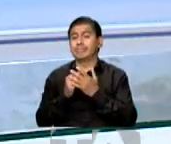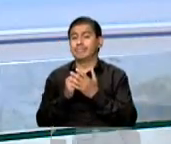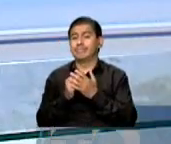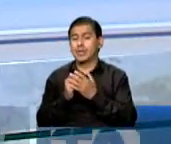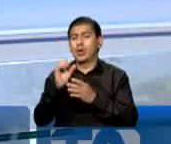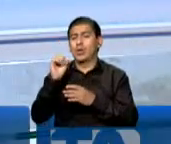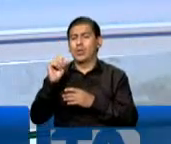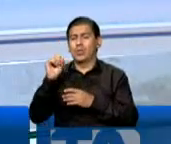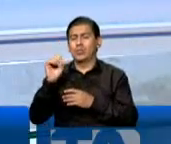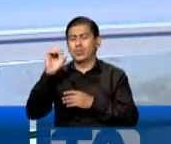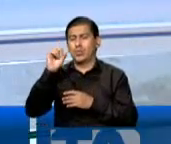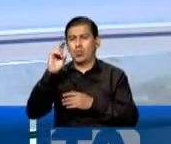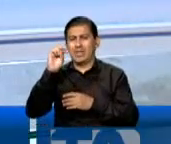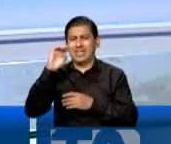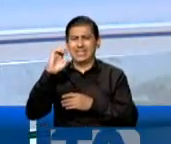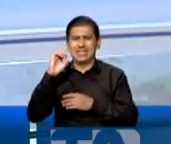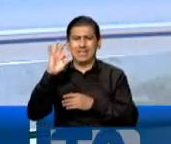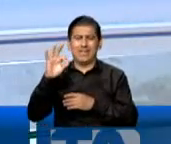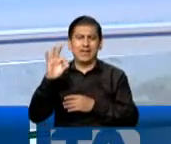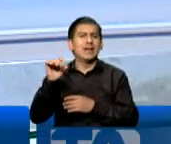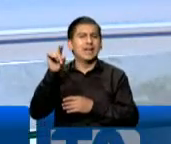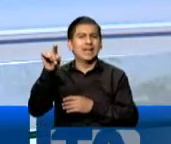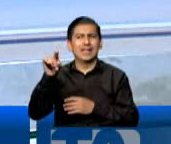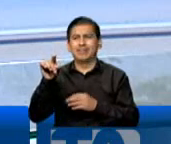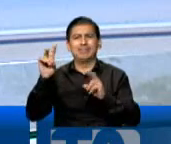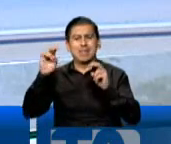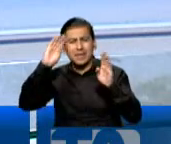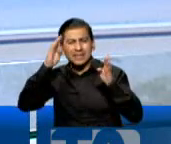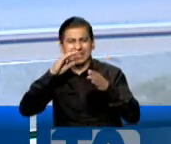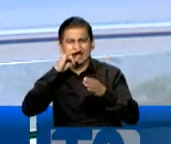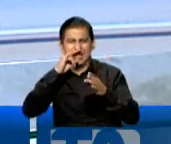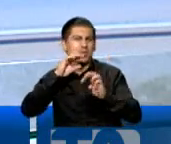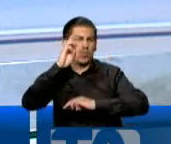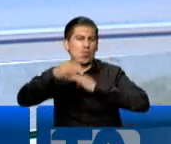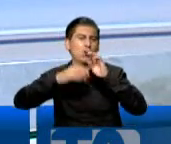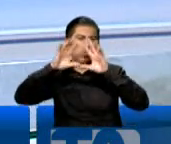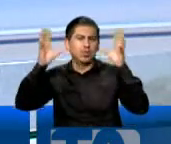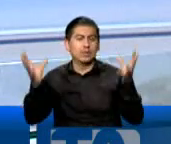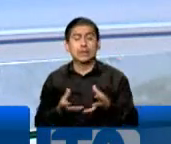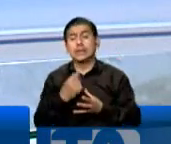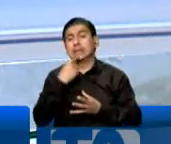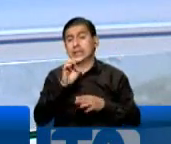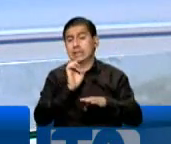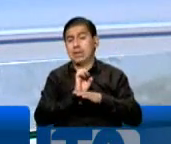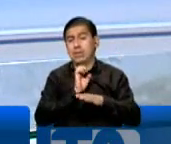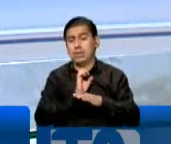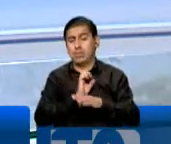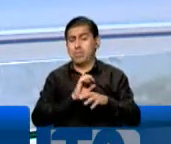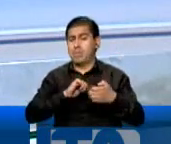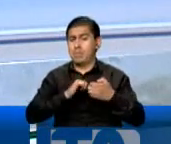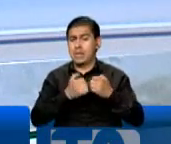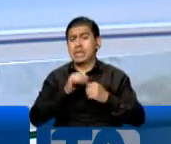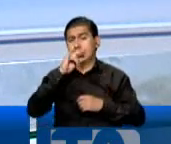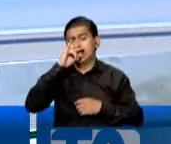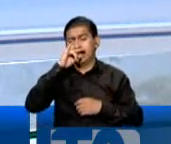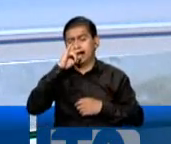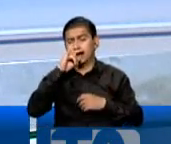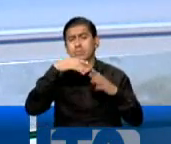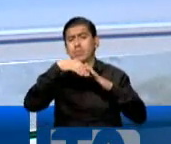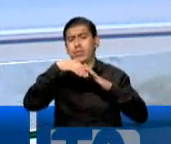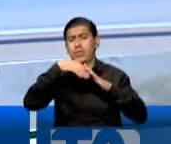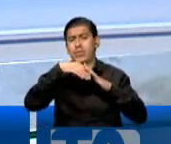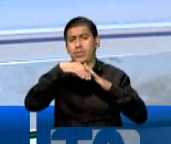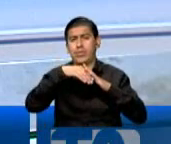proyecta 3,1 millones de niños que caerán en la pobreza multidimensional en Ecuador como consecuencia de la pandemia